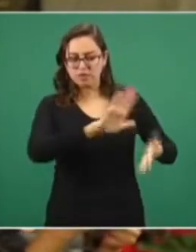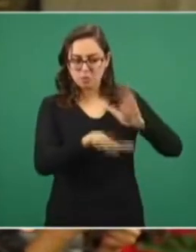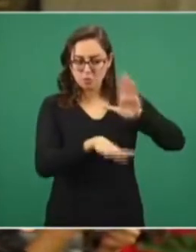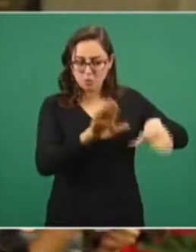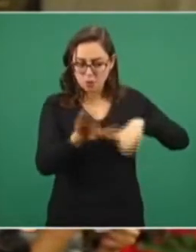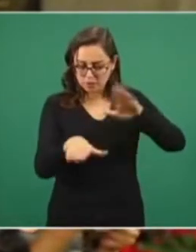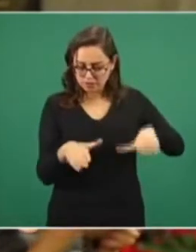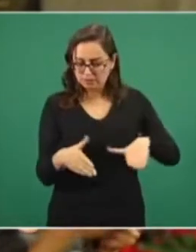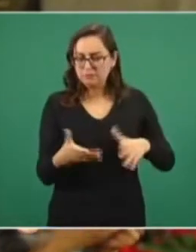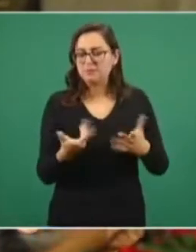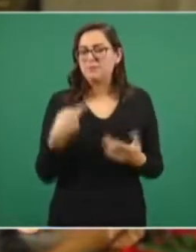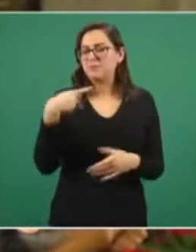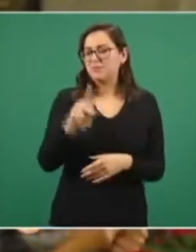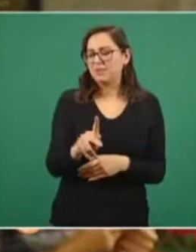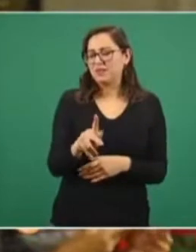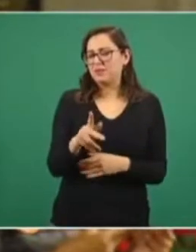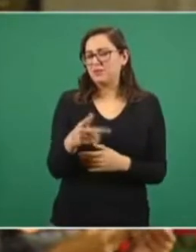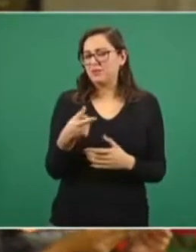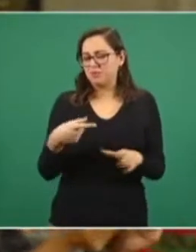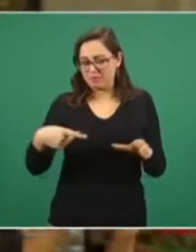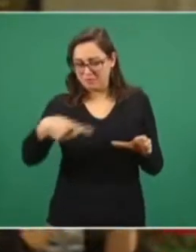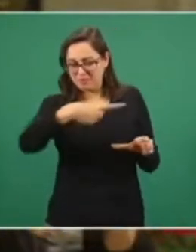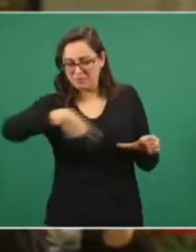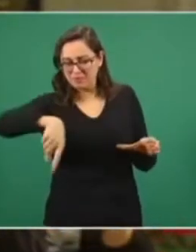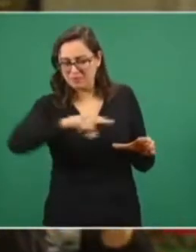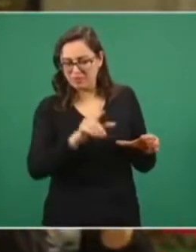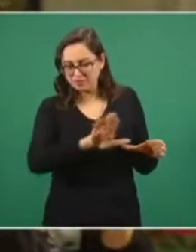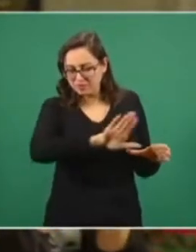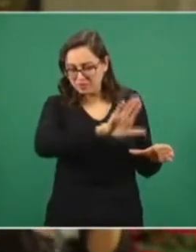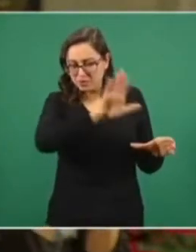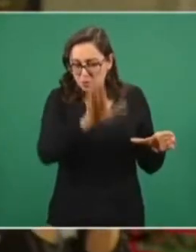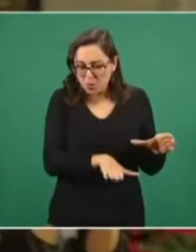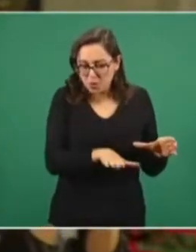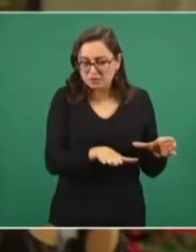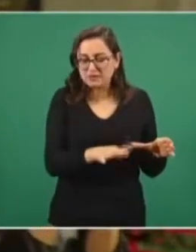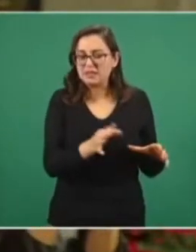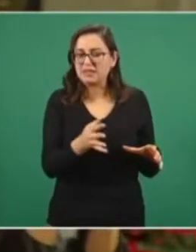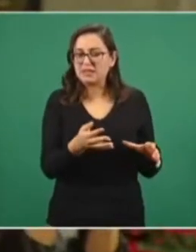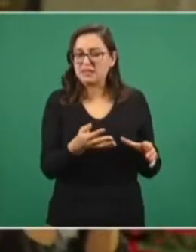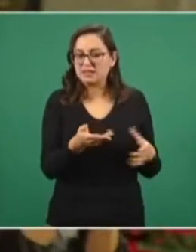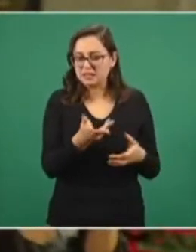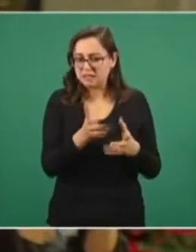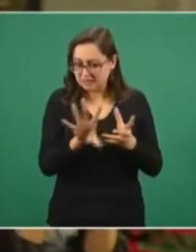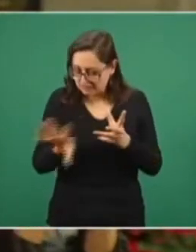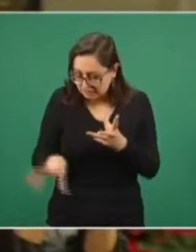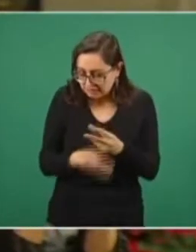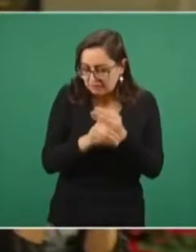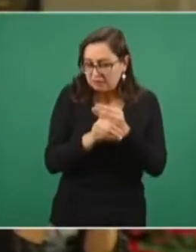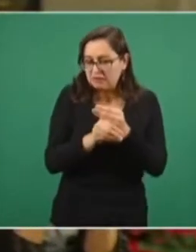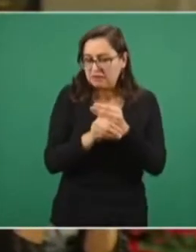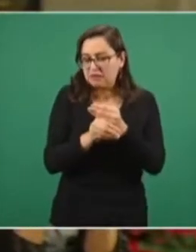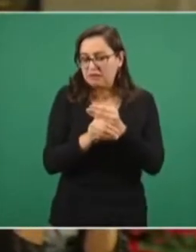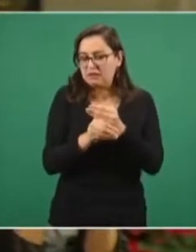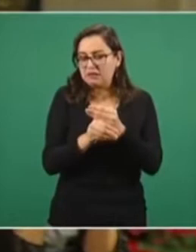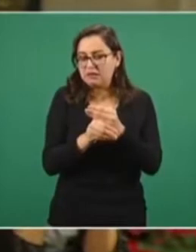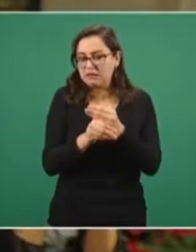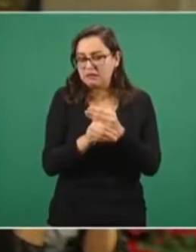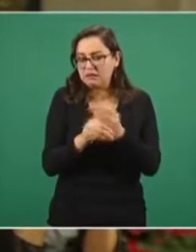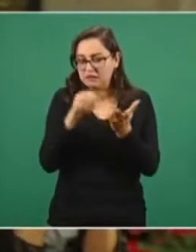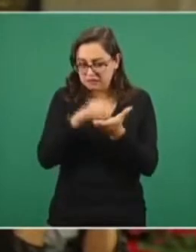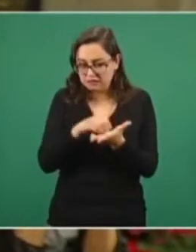informado, de estas muertes, ¿cuántas ya han sido contempladas dentro del rubro